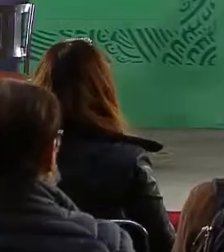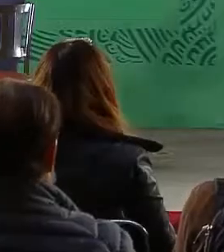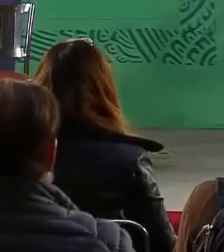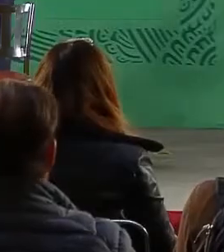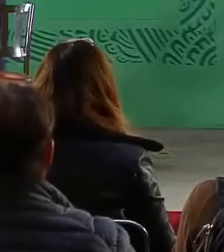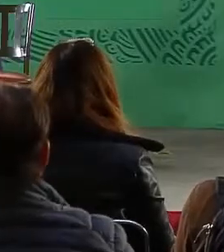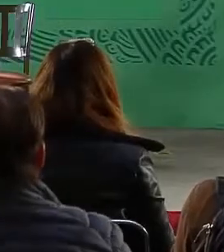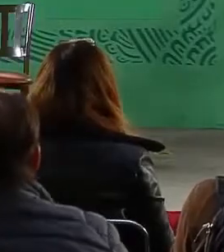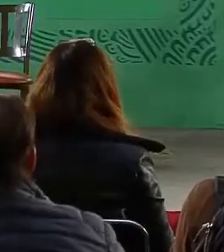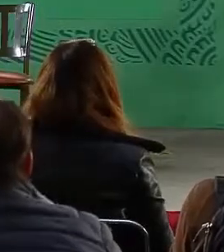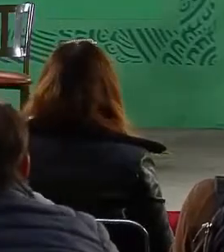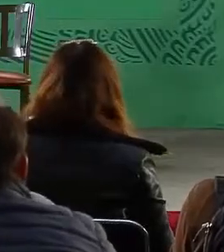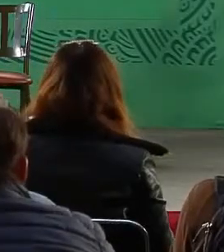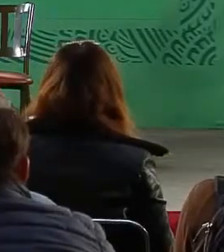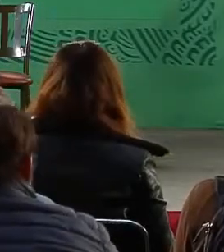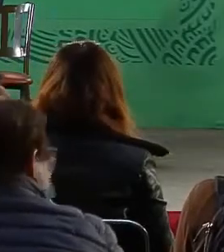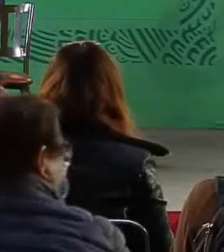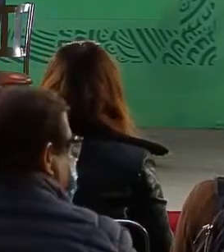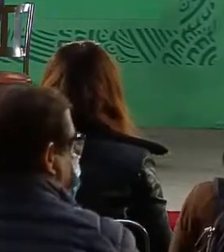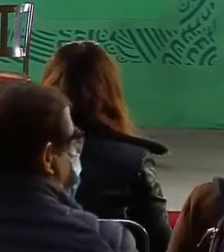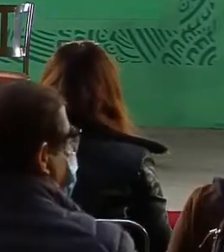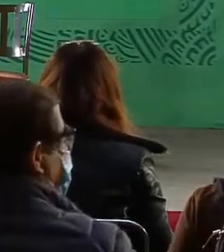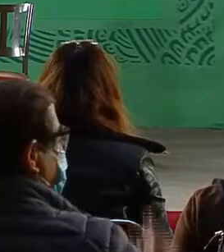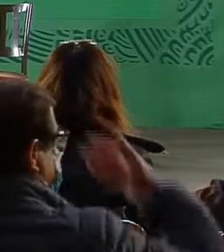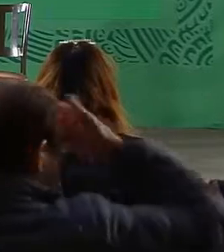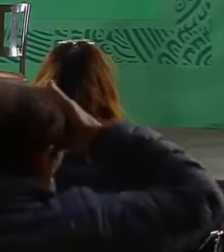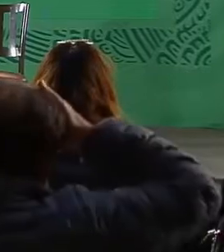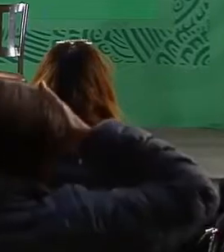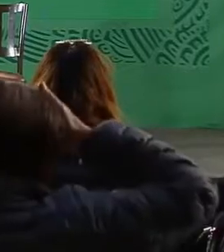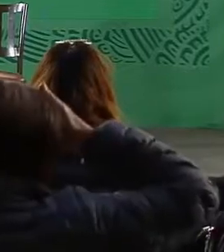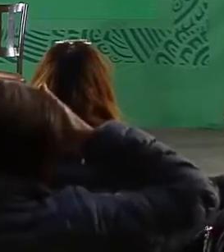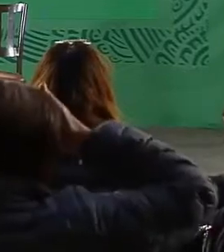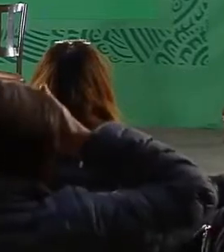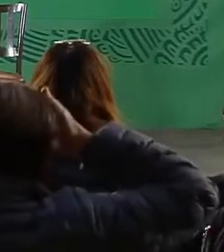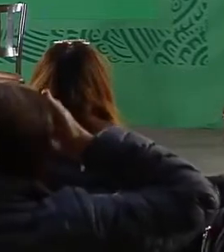Todavía me falta, me dicen los médicos, pero sí creo que